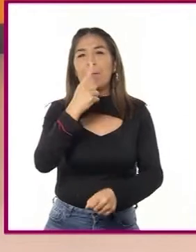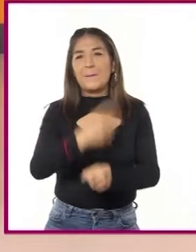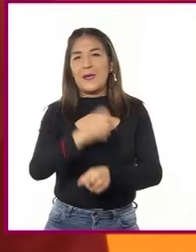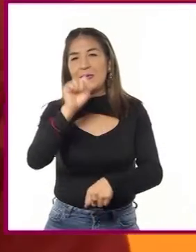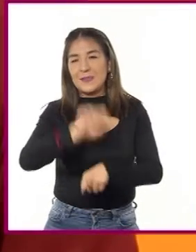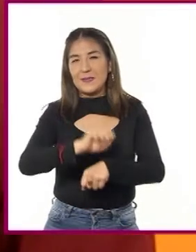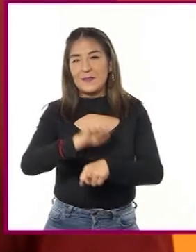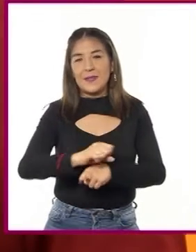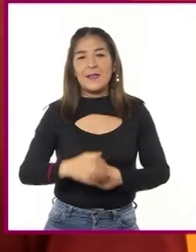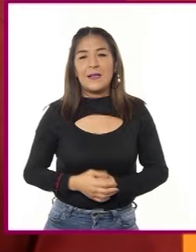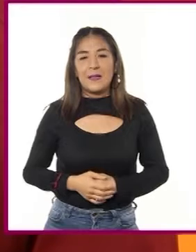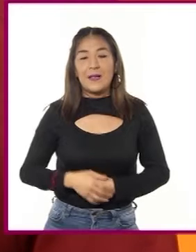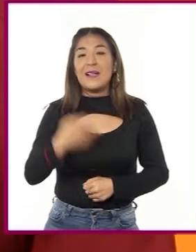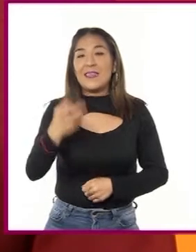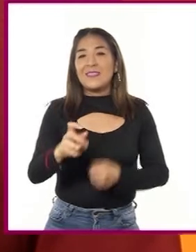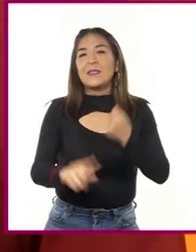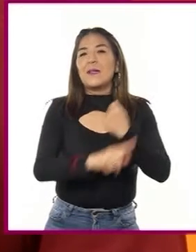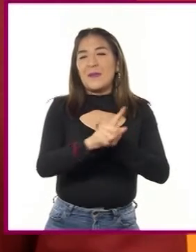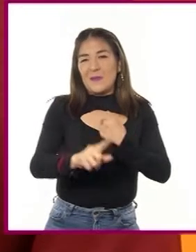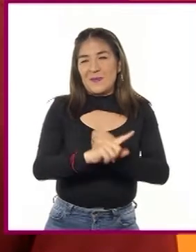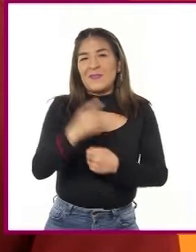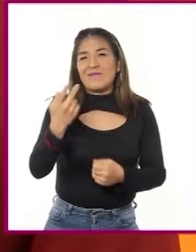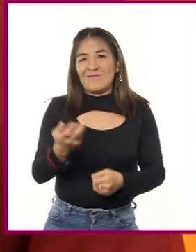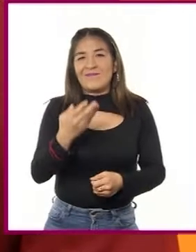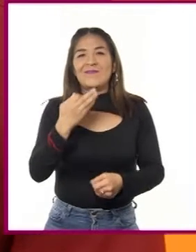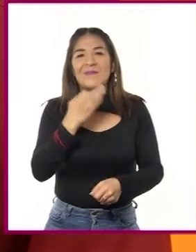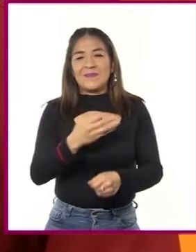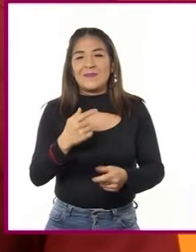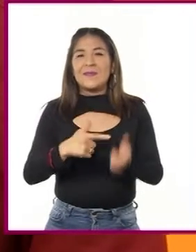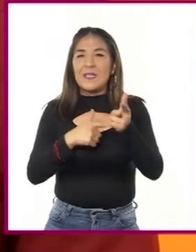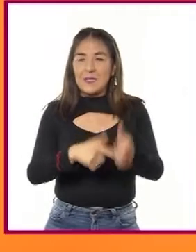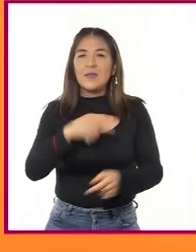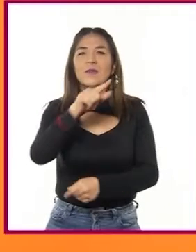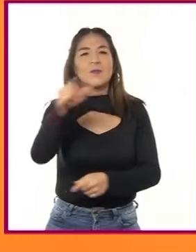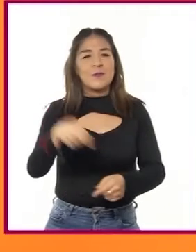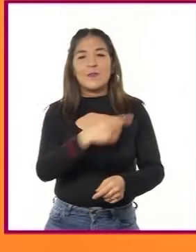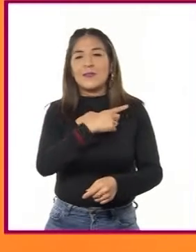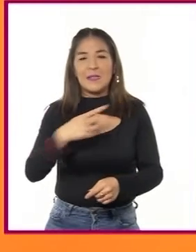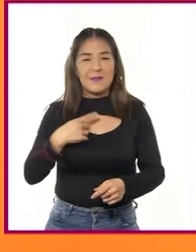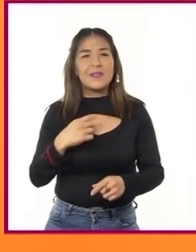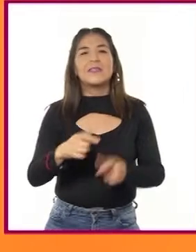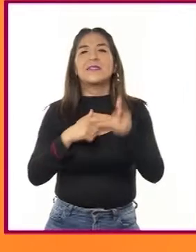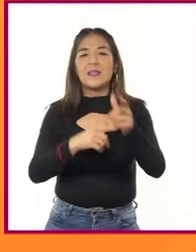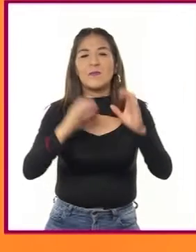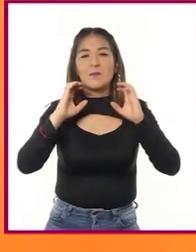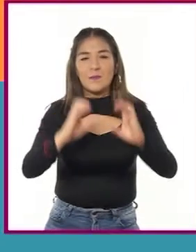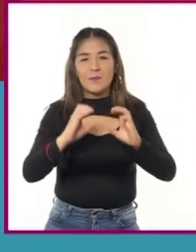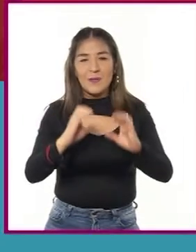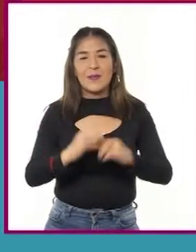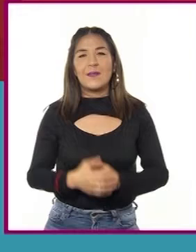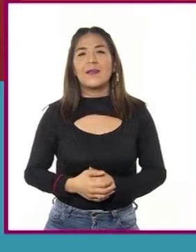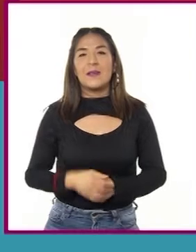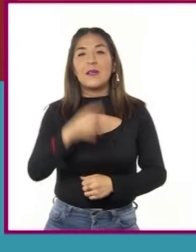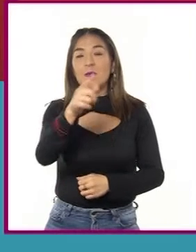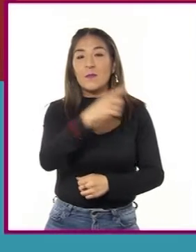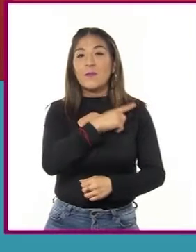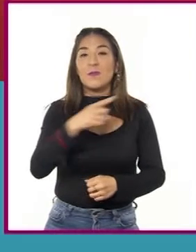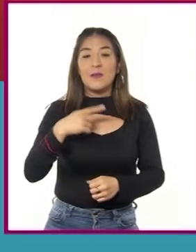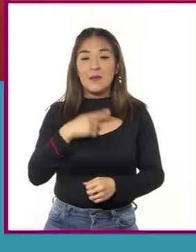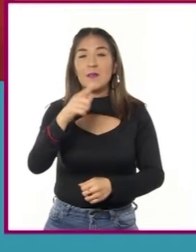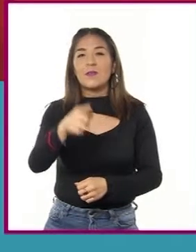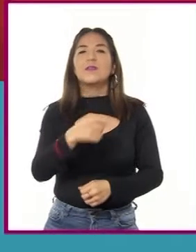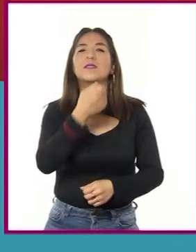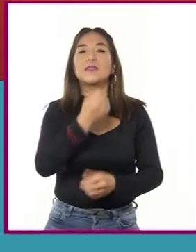Grado. Ante la situación que vivimos, queremos pedirles no bajar la guardia con estas simples acciones. Si deben salir, guarden